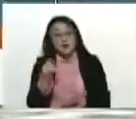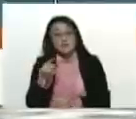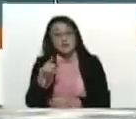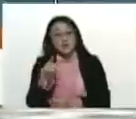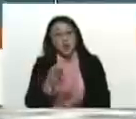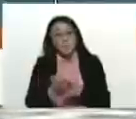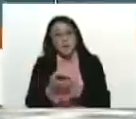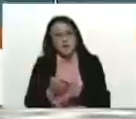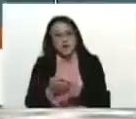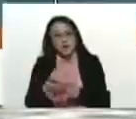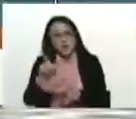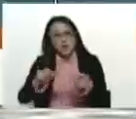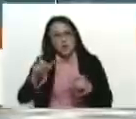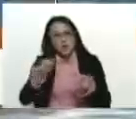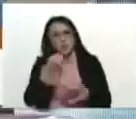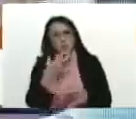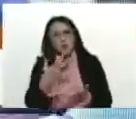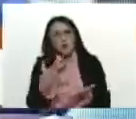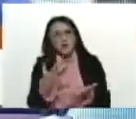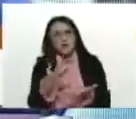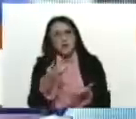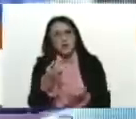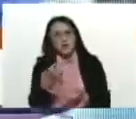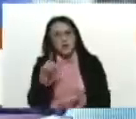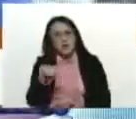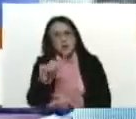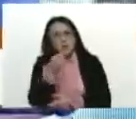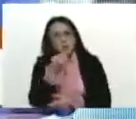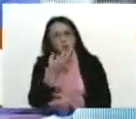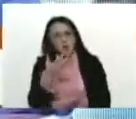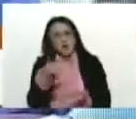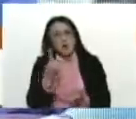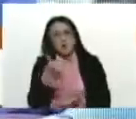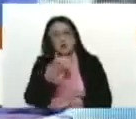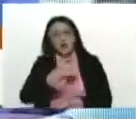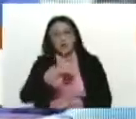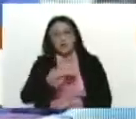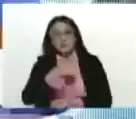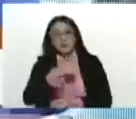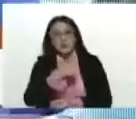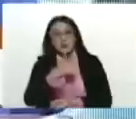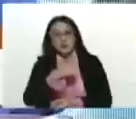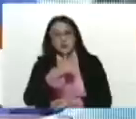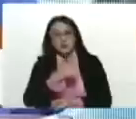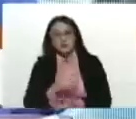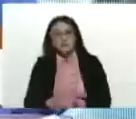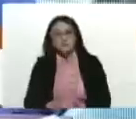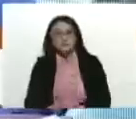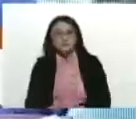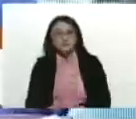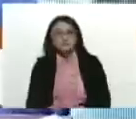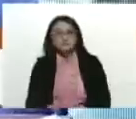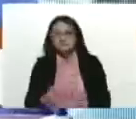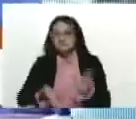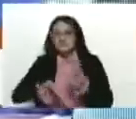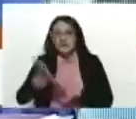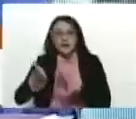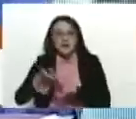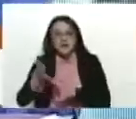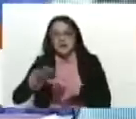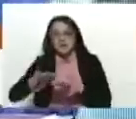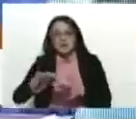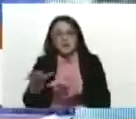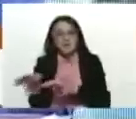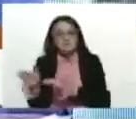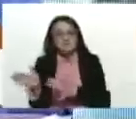buenos o que uno pudiera decir que eran buenos que nos han aguantado se han ido se han